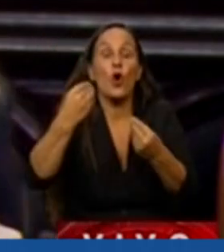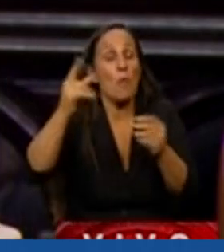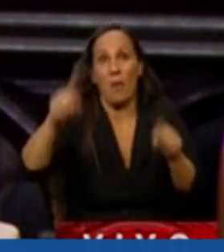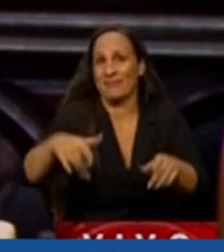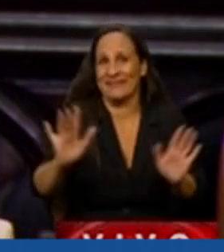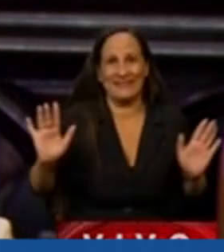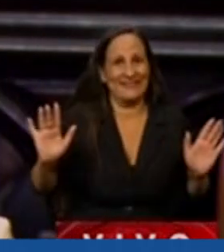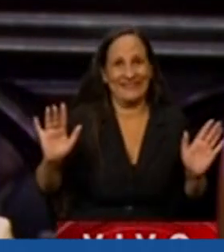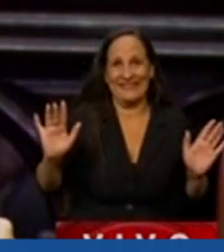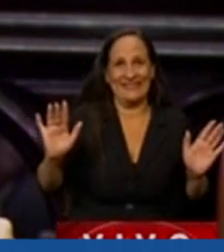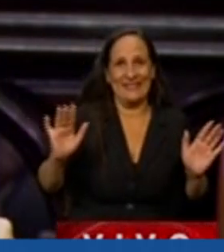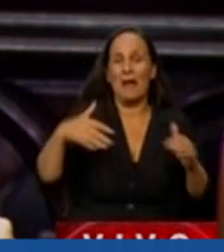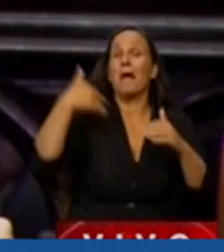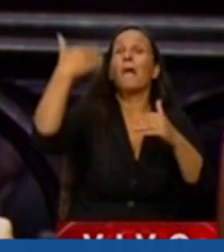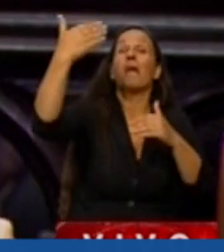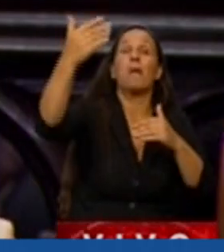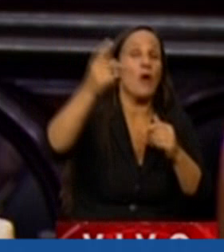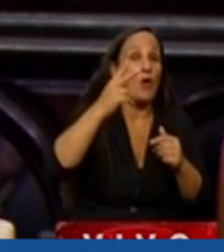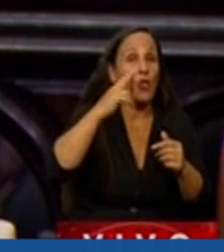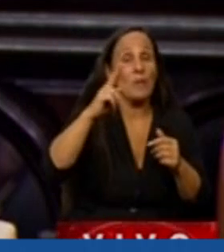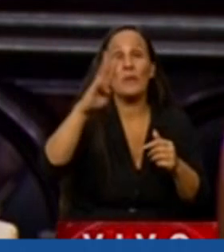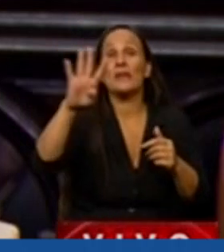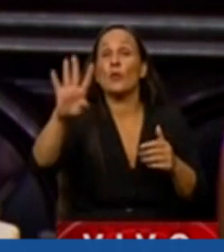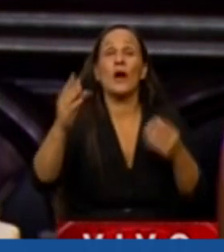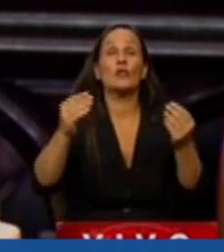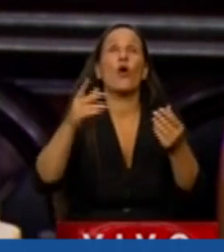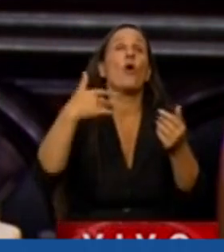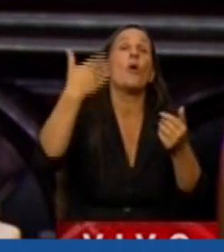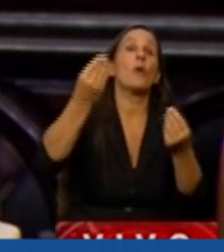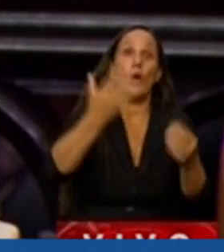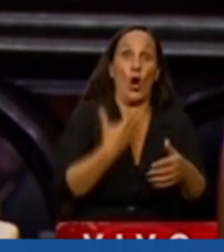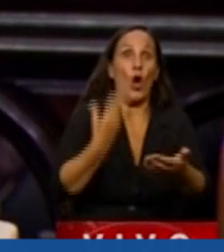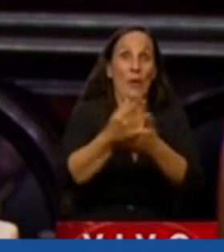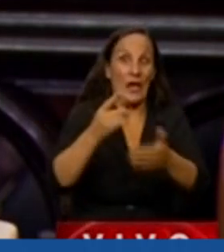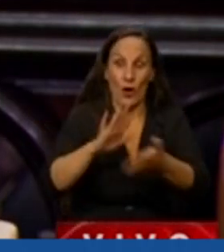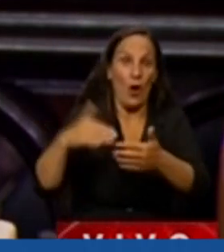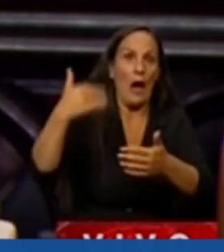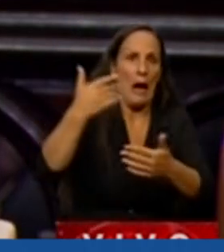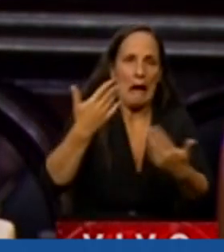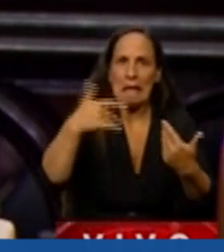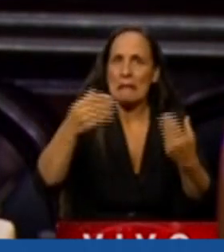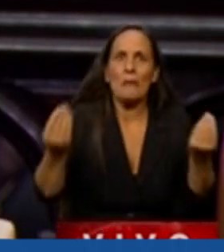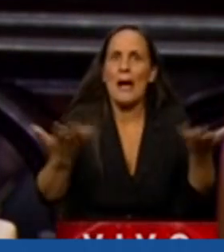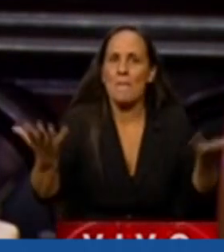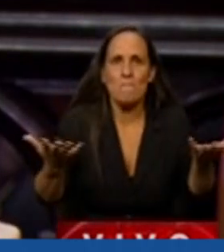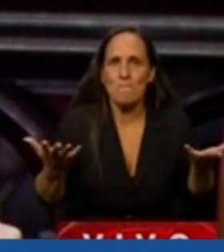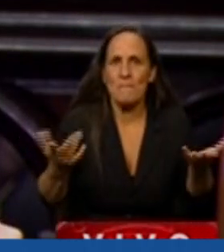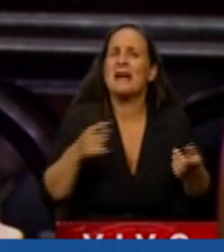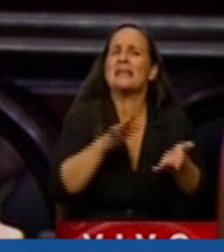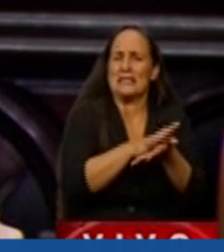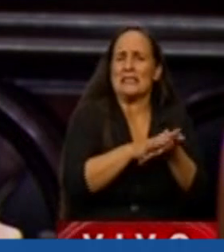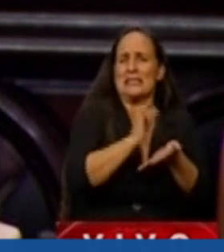El horizonte de 2024 para el próximo gobierno no está despejado, está agravado en lo que hace a la deuda en moneda